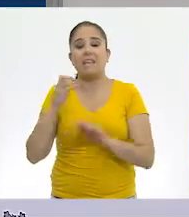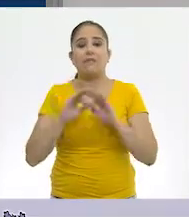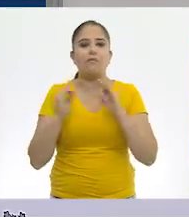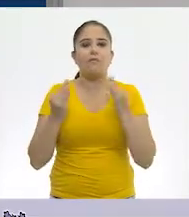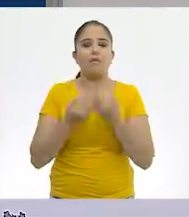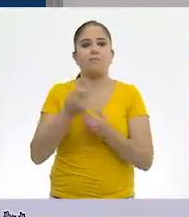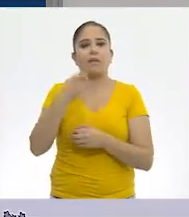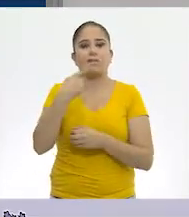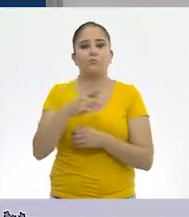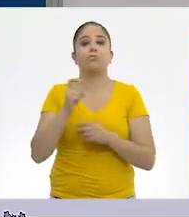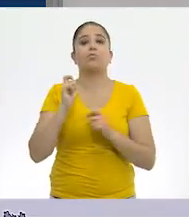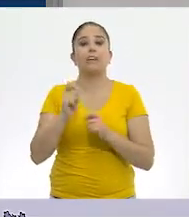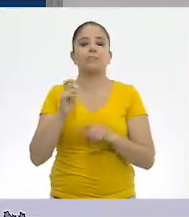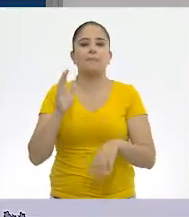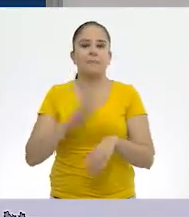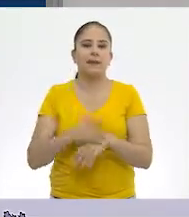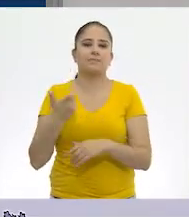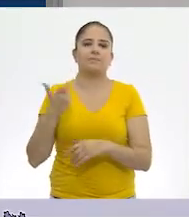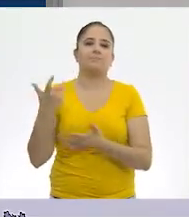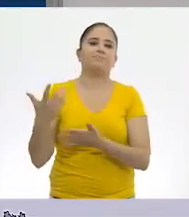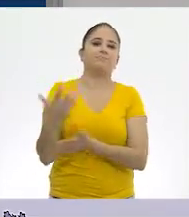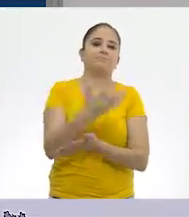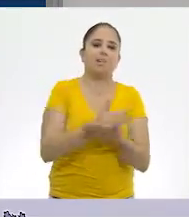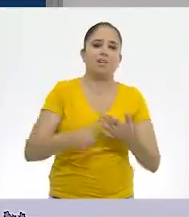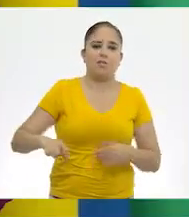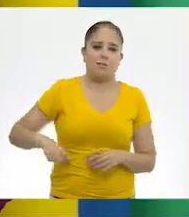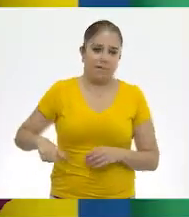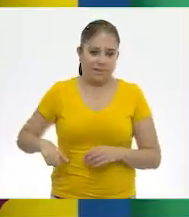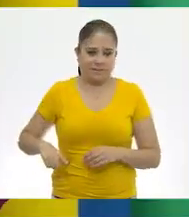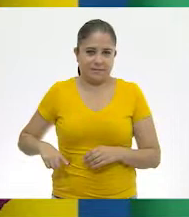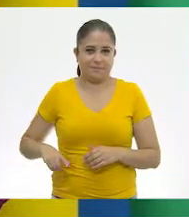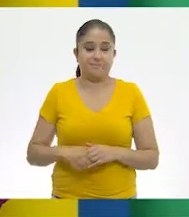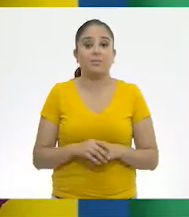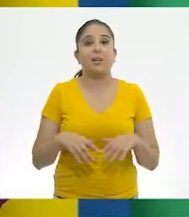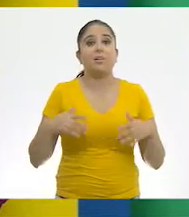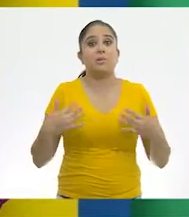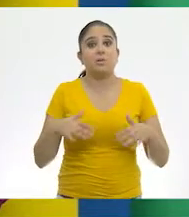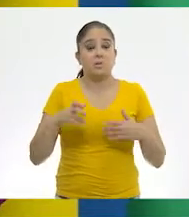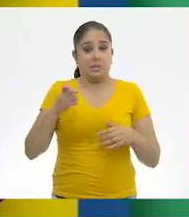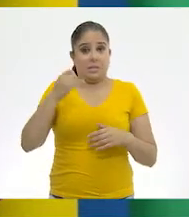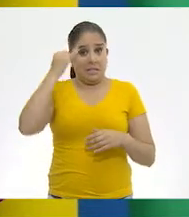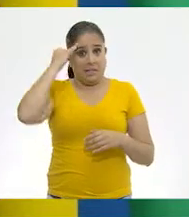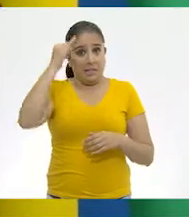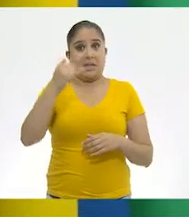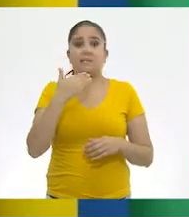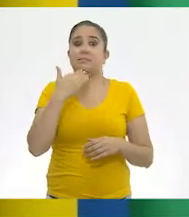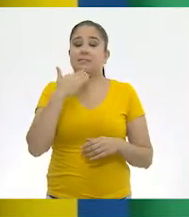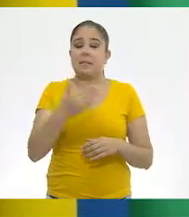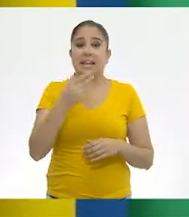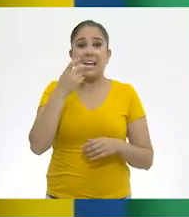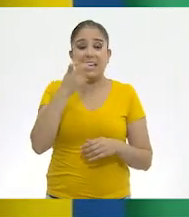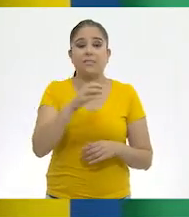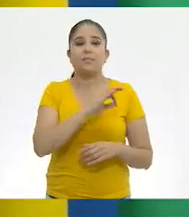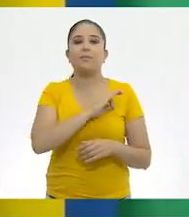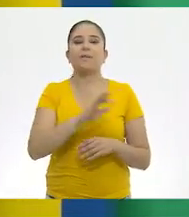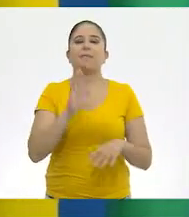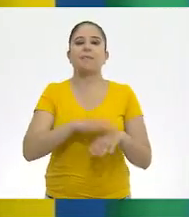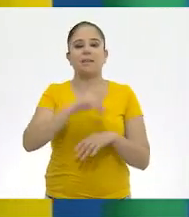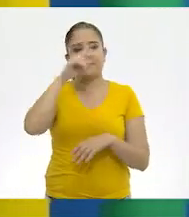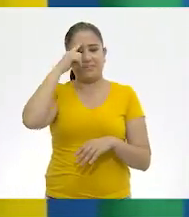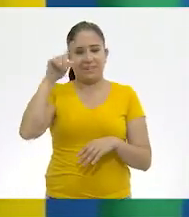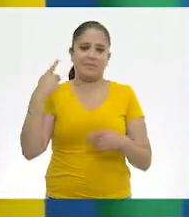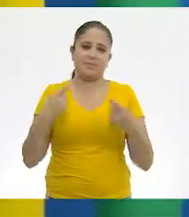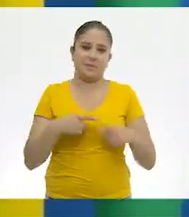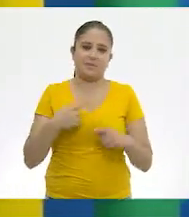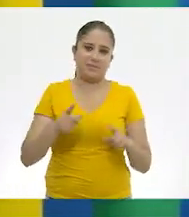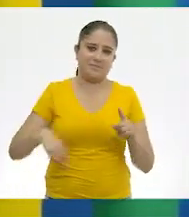la propiedad y le dio más recursos económicos al gobierno. Vaya que es una gran idea. Así todo podría llegar más fácil a la